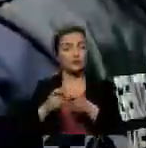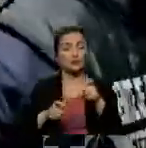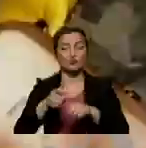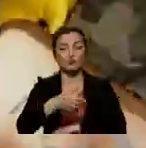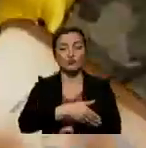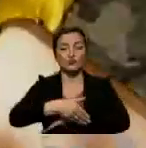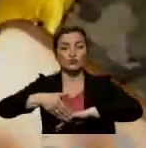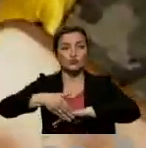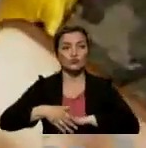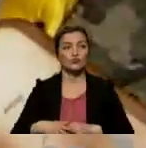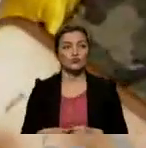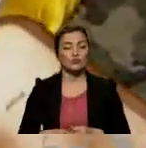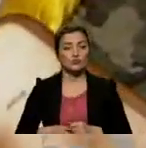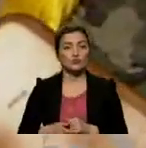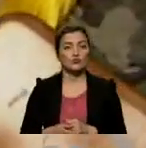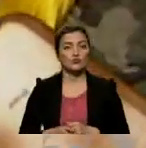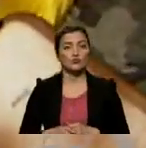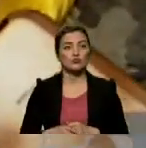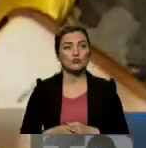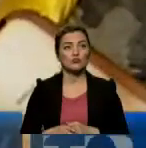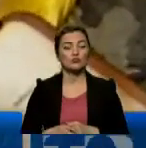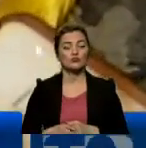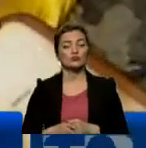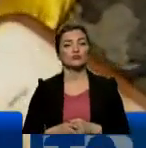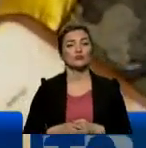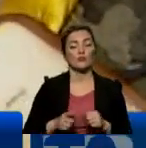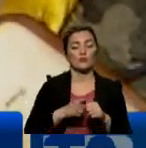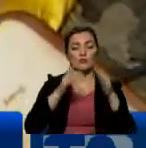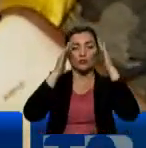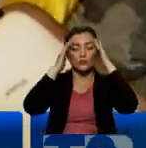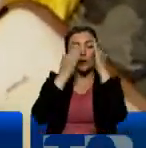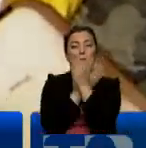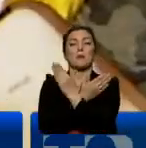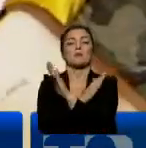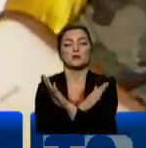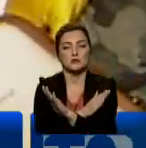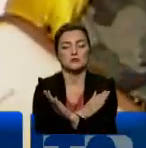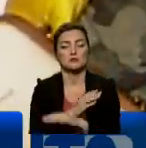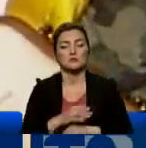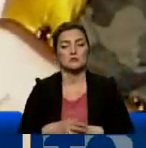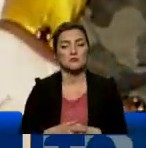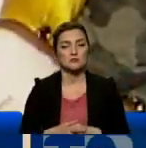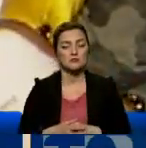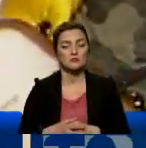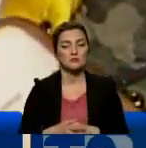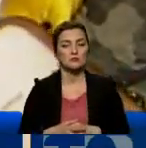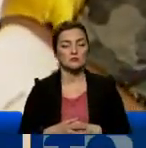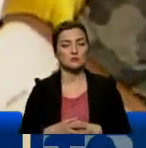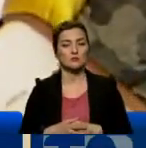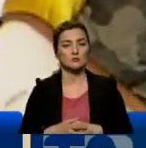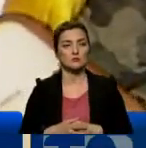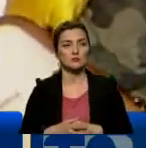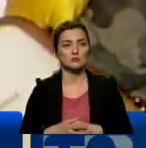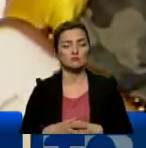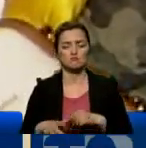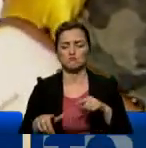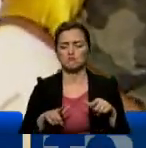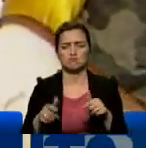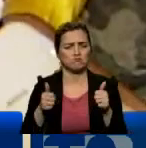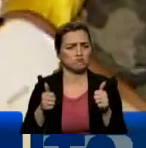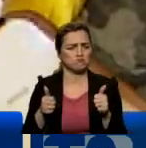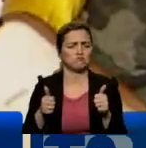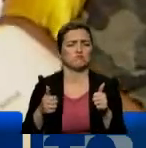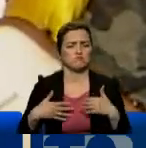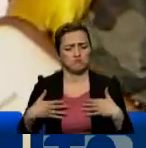las calles. Es una prioridad prevenir y de esta manera construir un espacio sano y que puedan